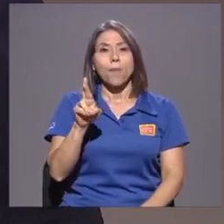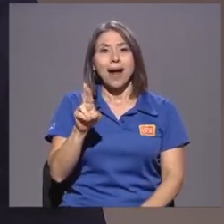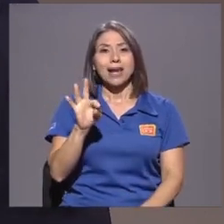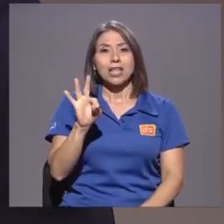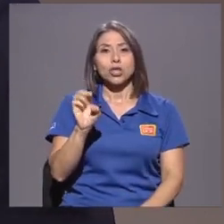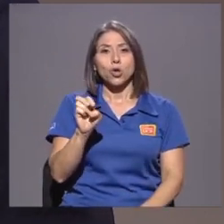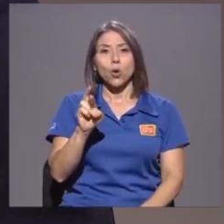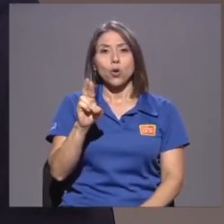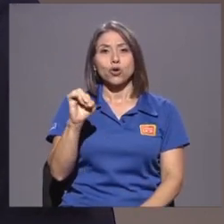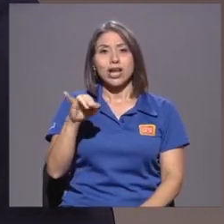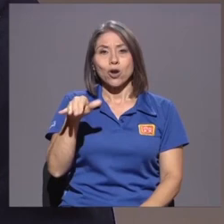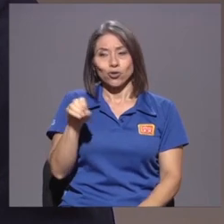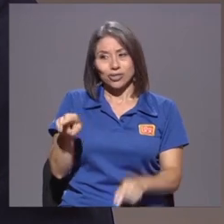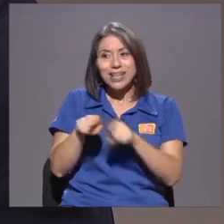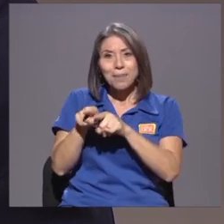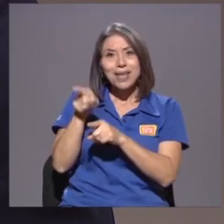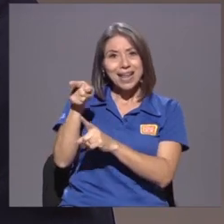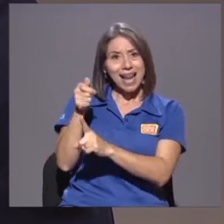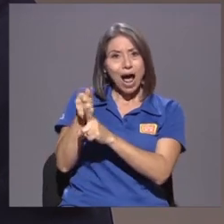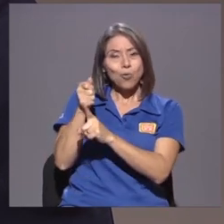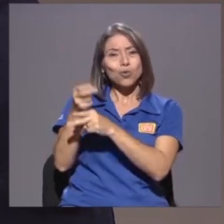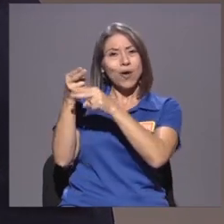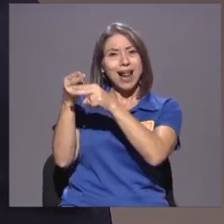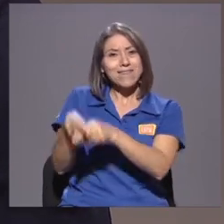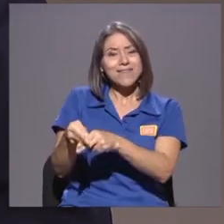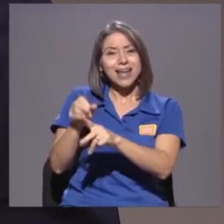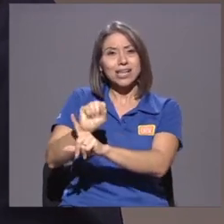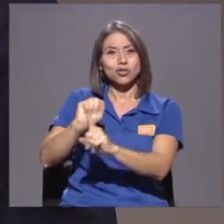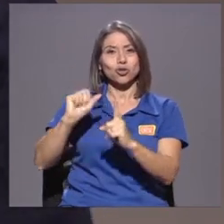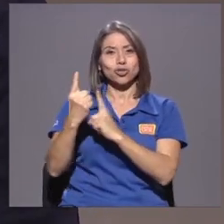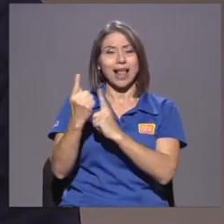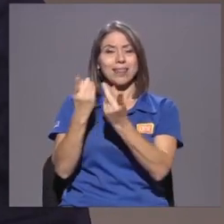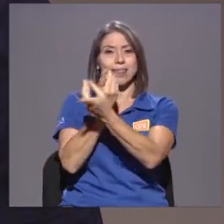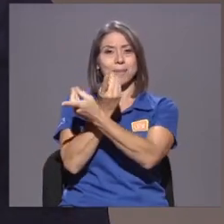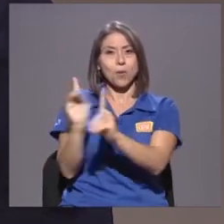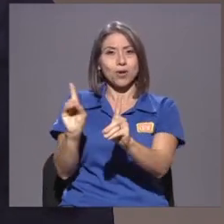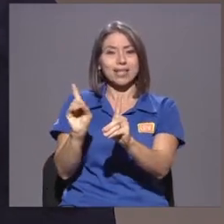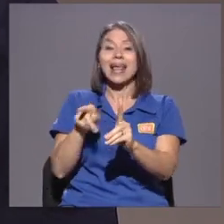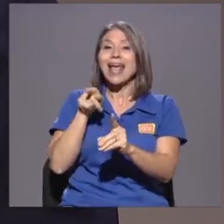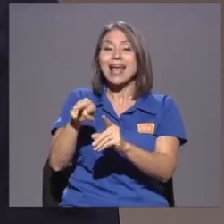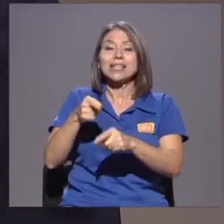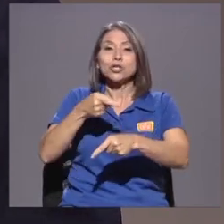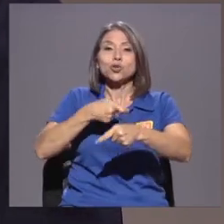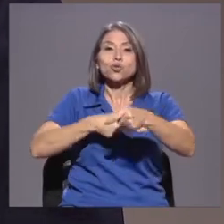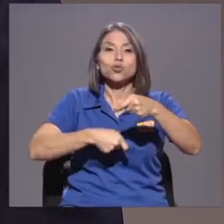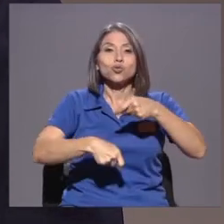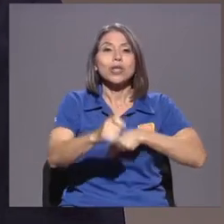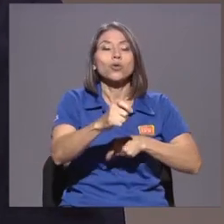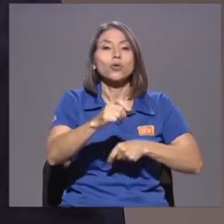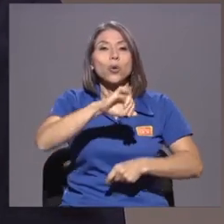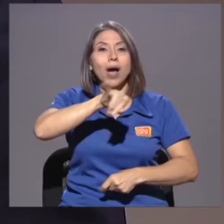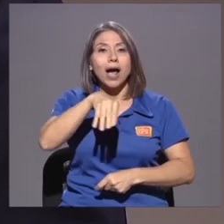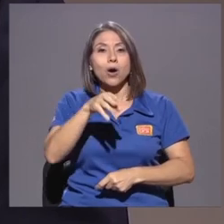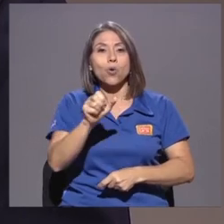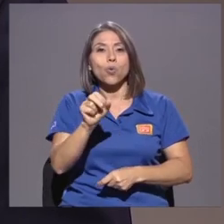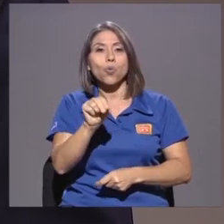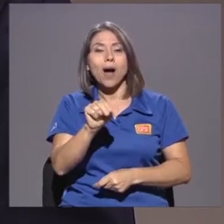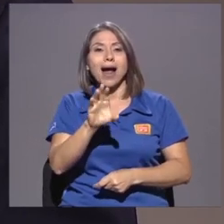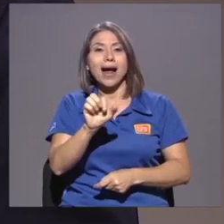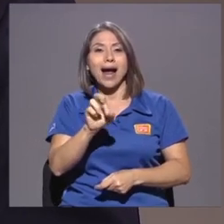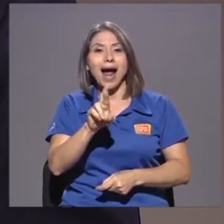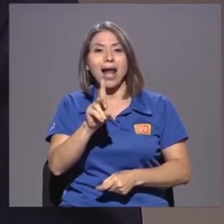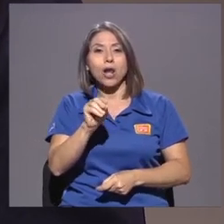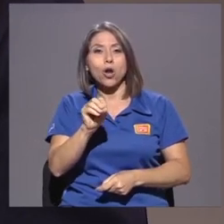se autocalifica como socialdemócrata que sustituyó a juan carlos varela que era del